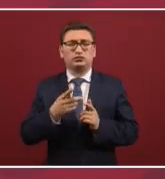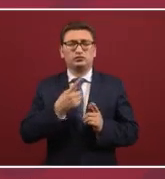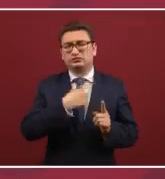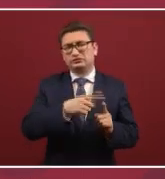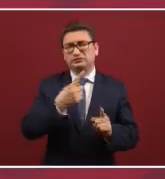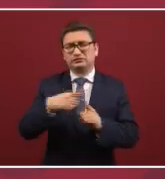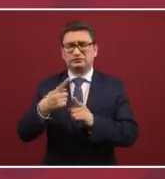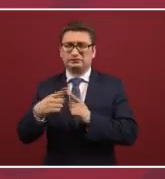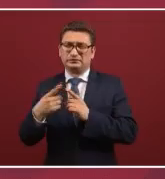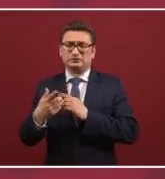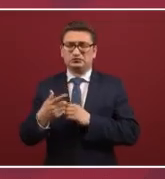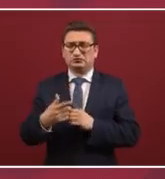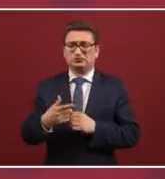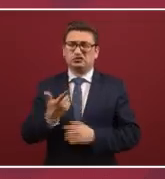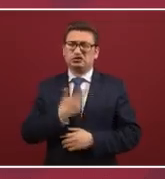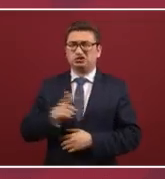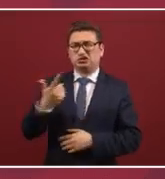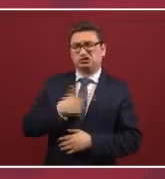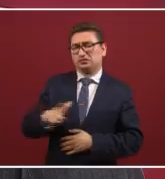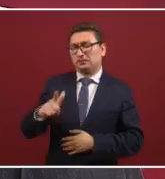se